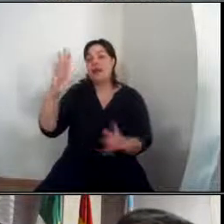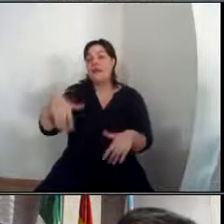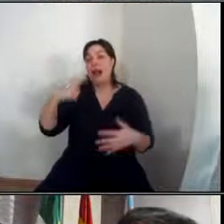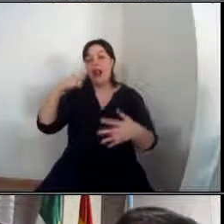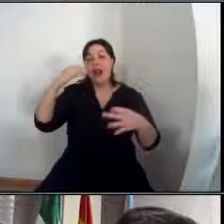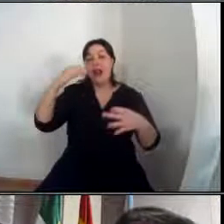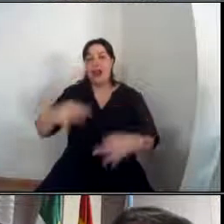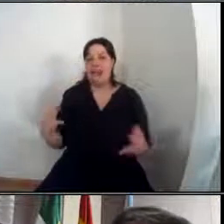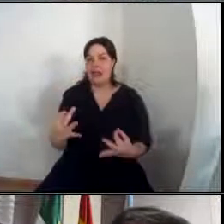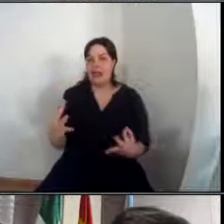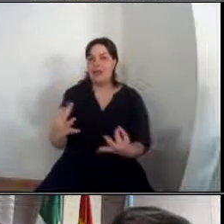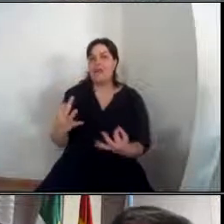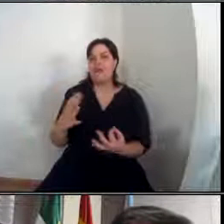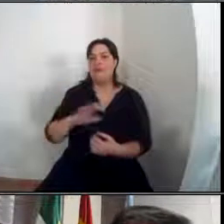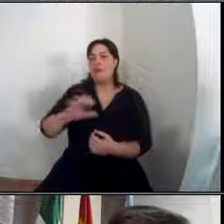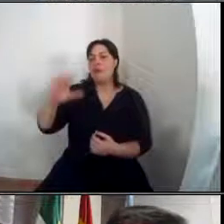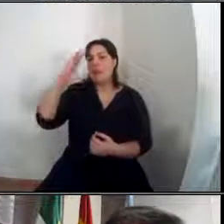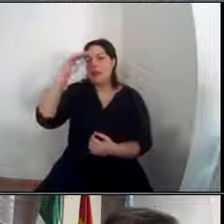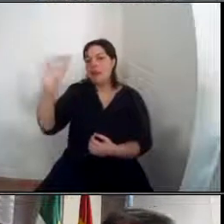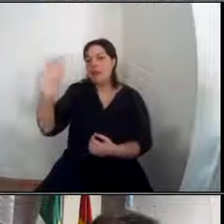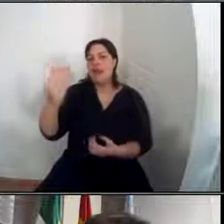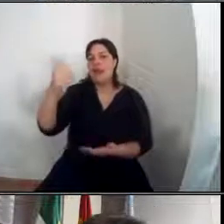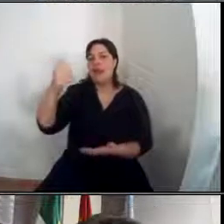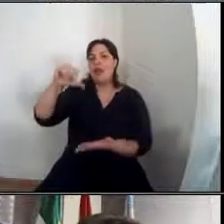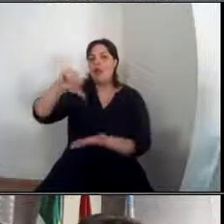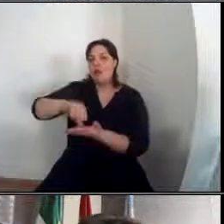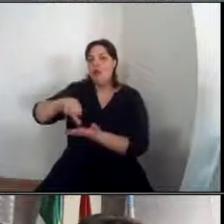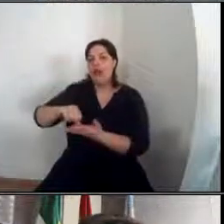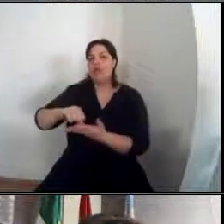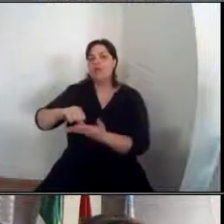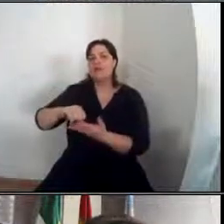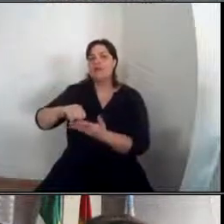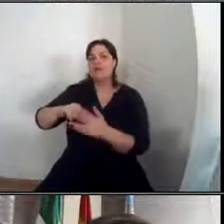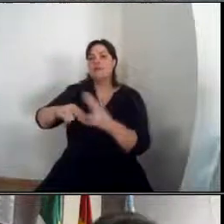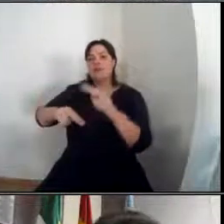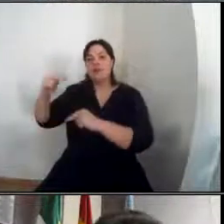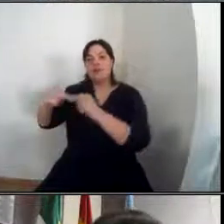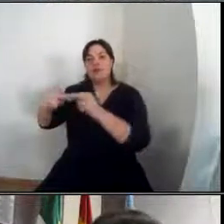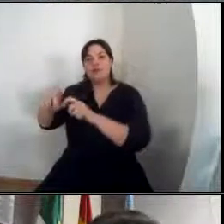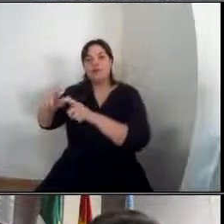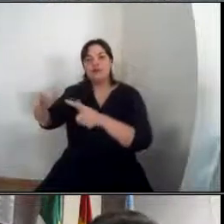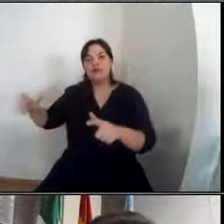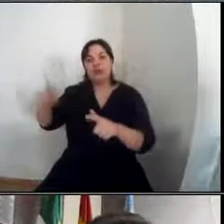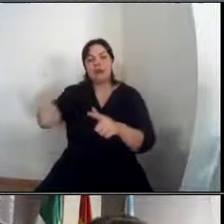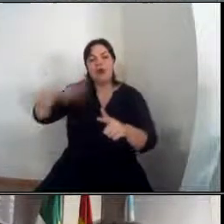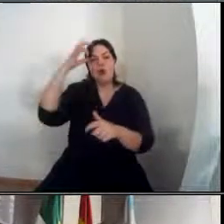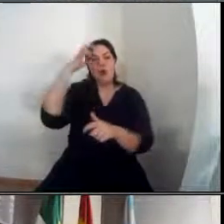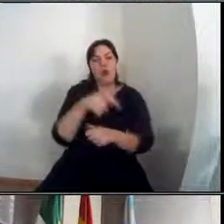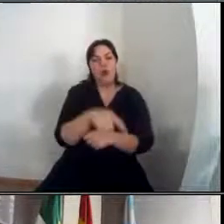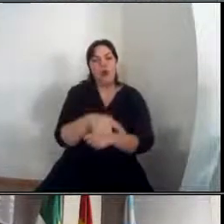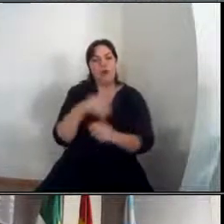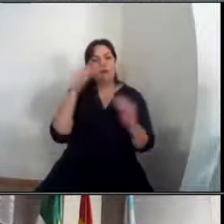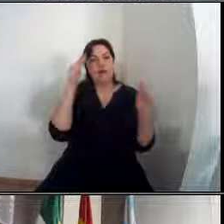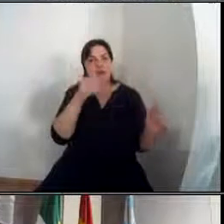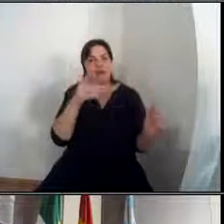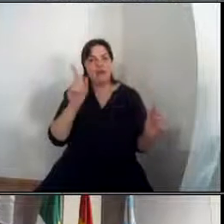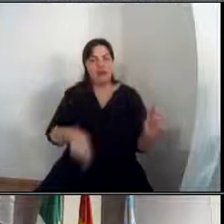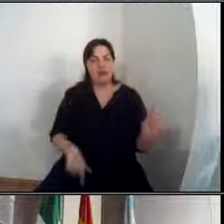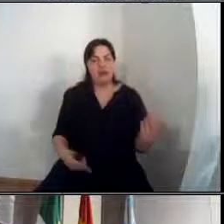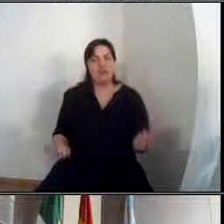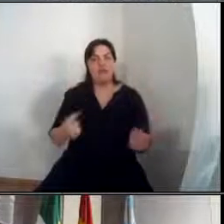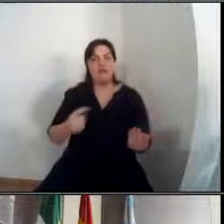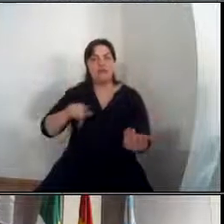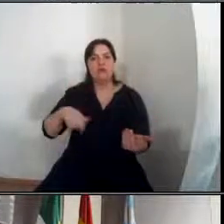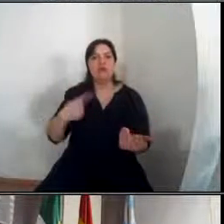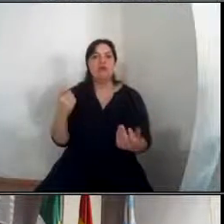Europa inteligente que llegue a las ciudades, al mundo urbano, y que también llegue al mundo rural. Necesitamos también pues